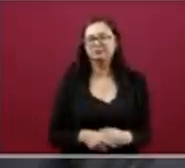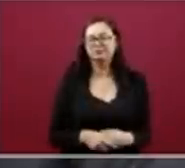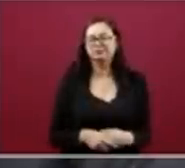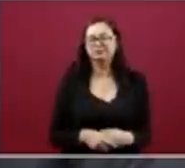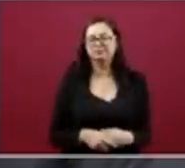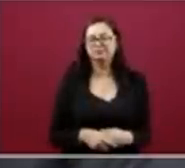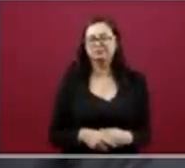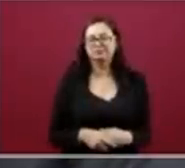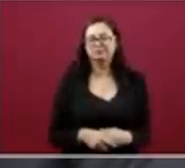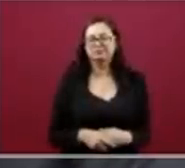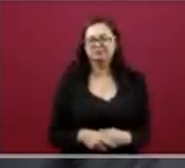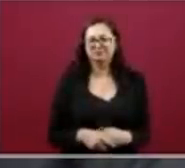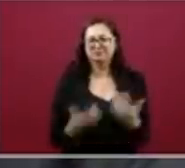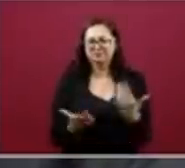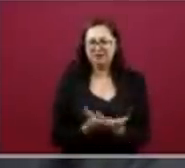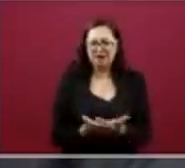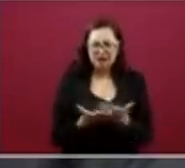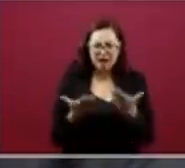¿Qué periódico ahora